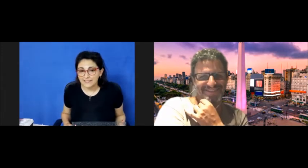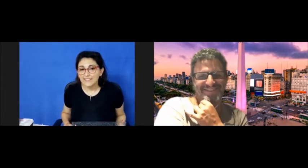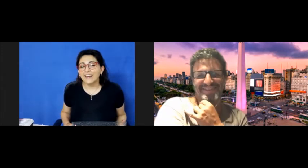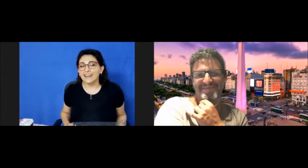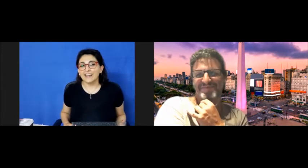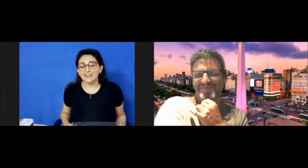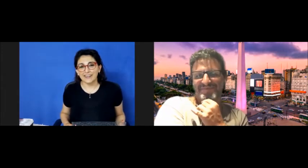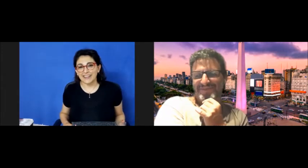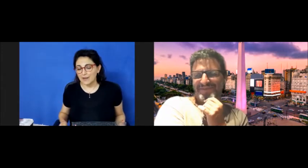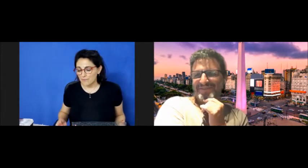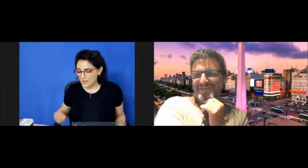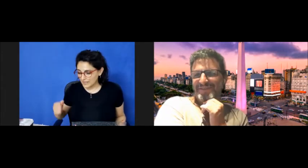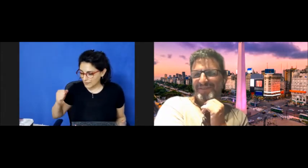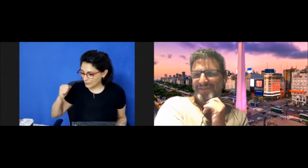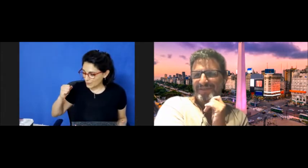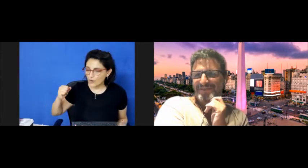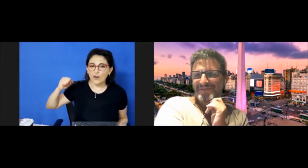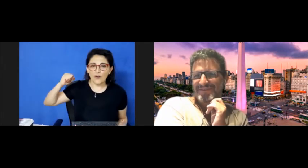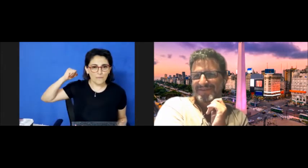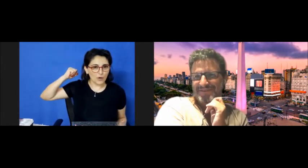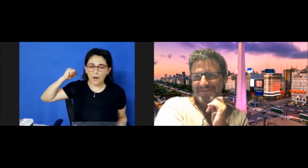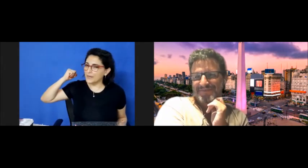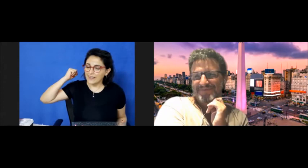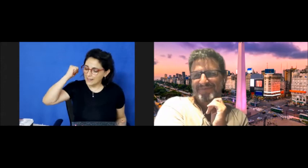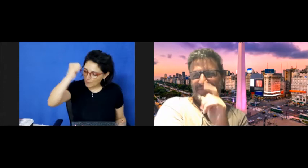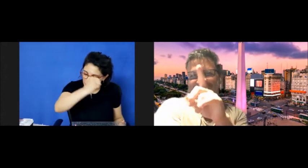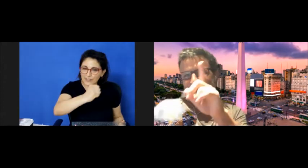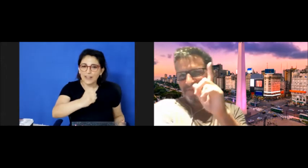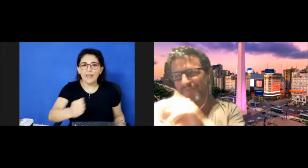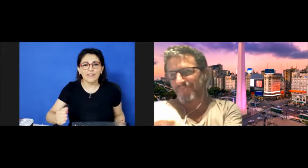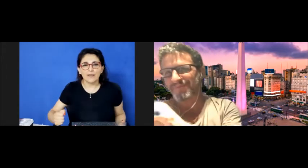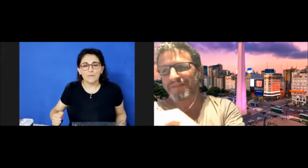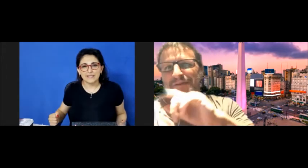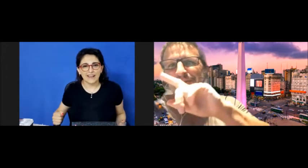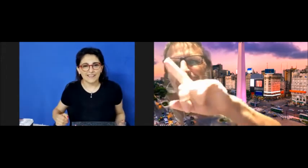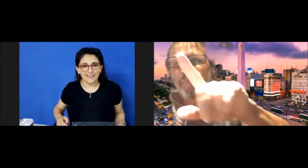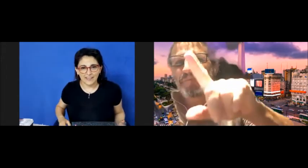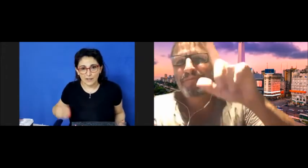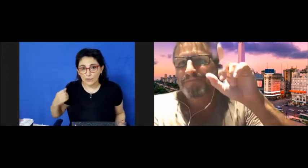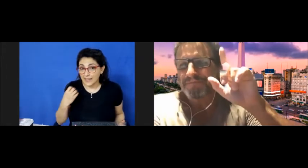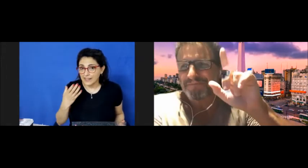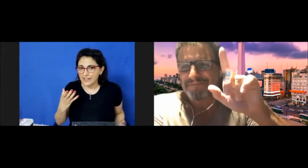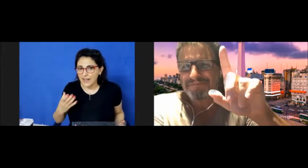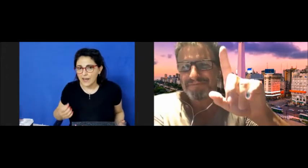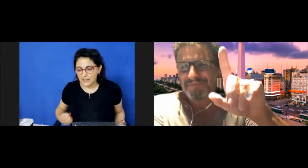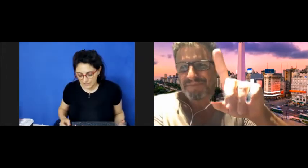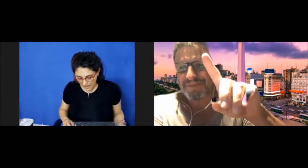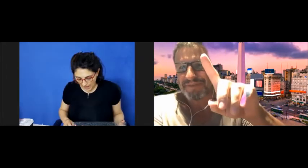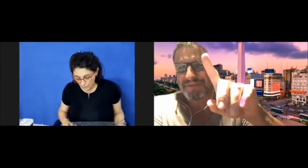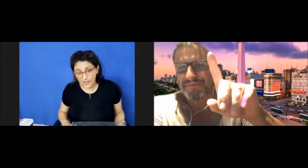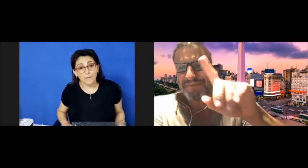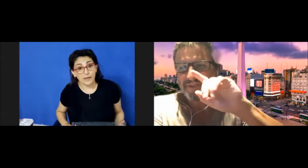siempre se puede volver a empezar. Creo que el 2021 nos va a brindar la oportunidad de empezar nuestra carrera